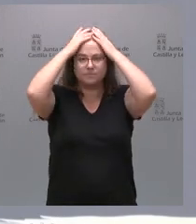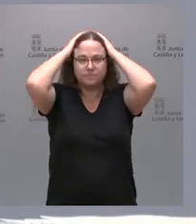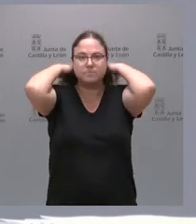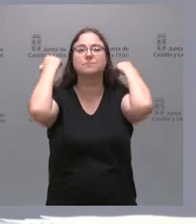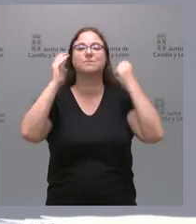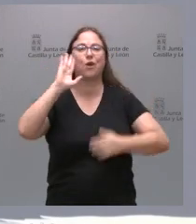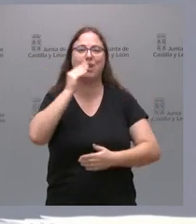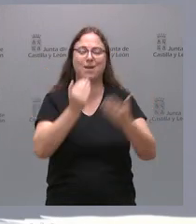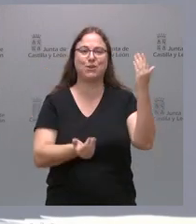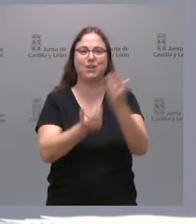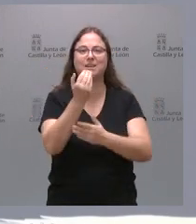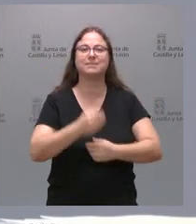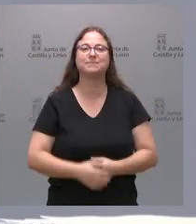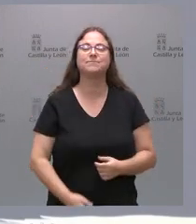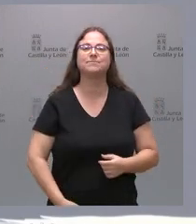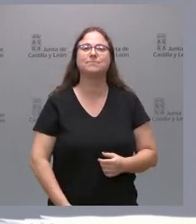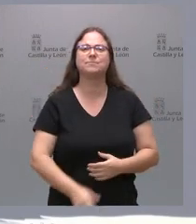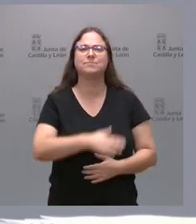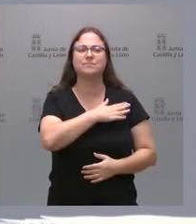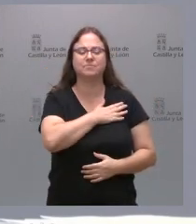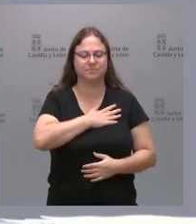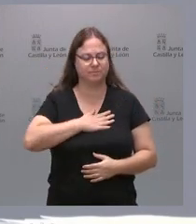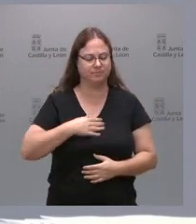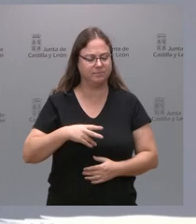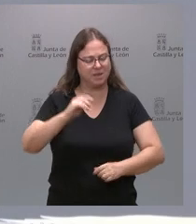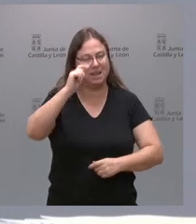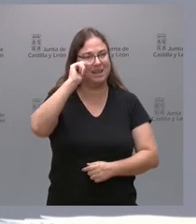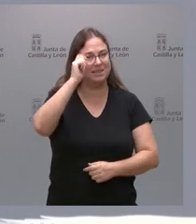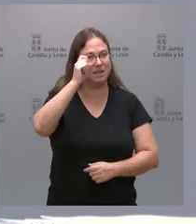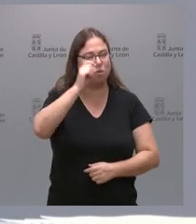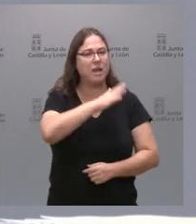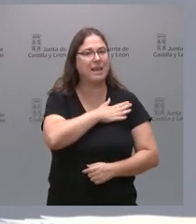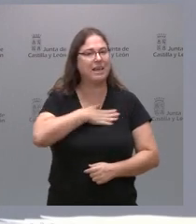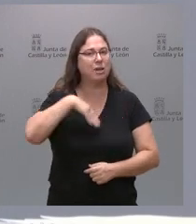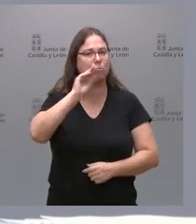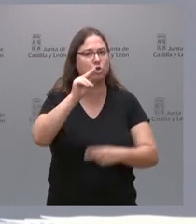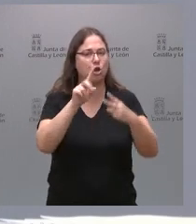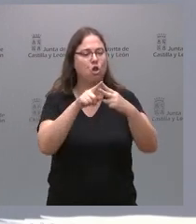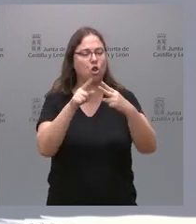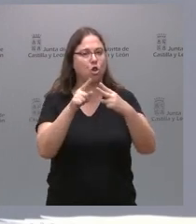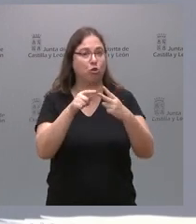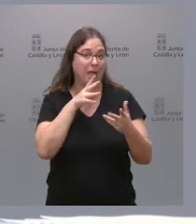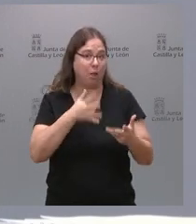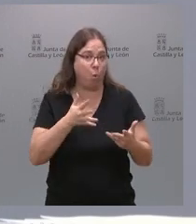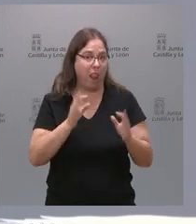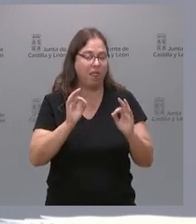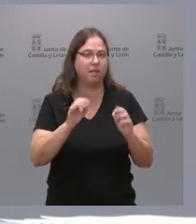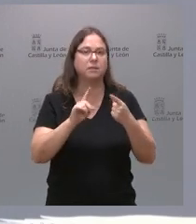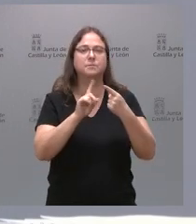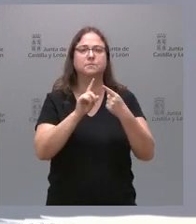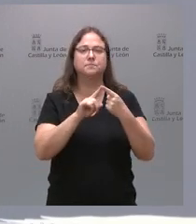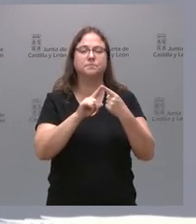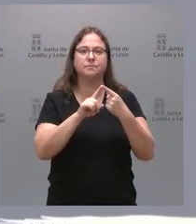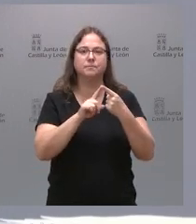Hola buenos días creo que solo por audio que hoy un saludo quería preguntar por dos asuntos de actualidad uno es